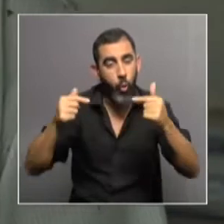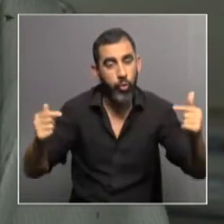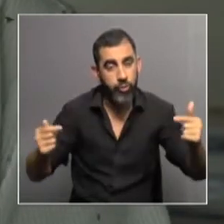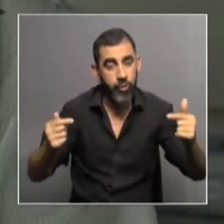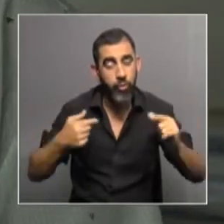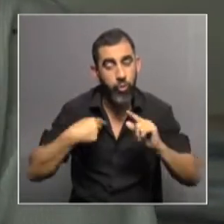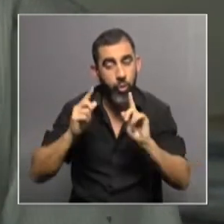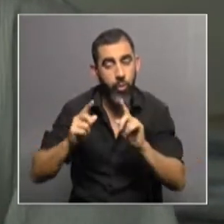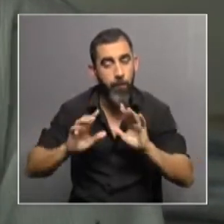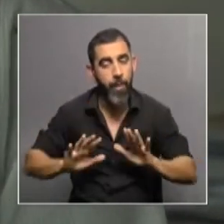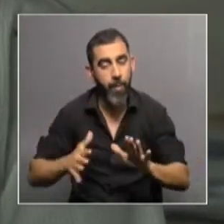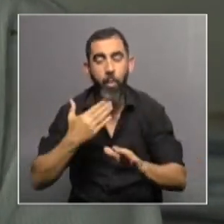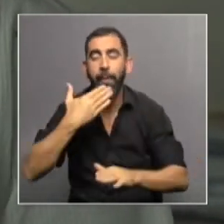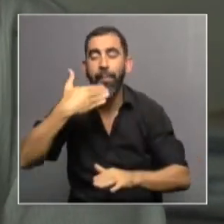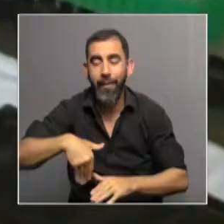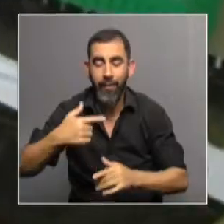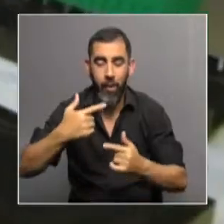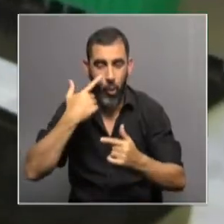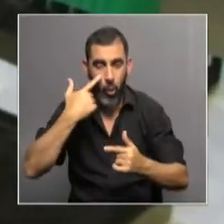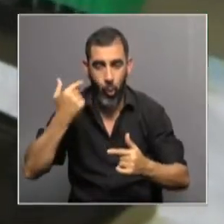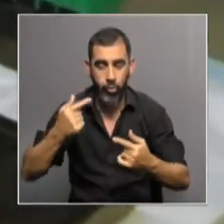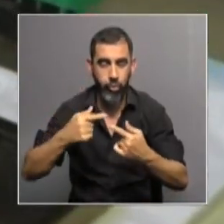tengo que estar preparado para entender lo que estoy conociendo